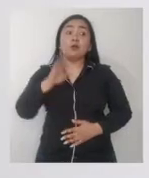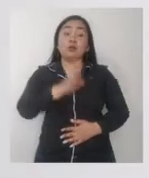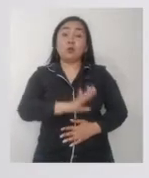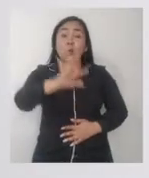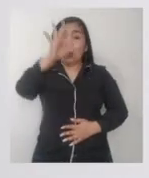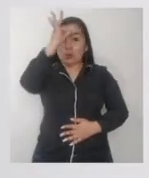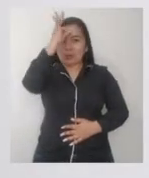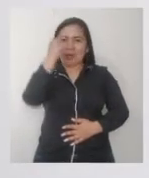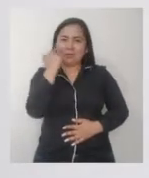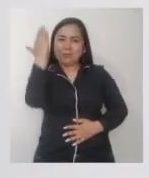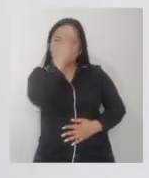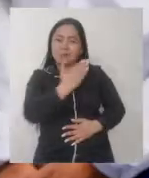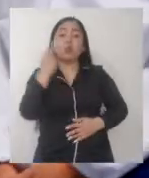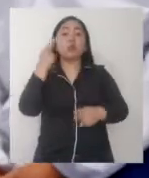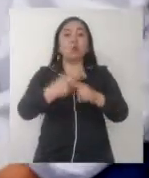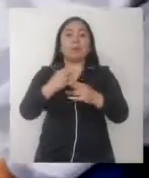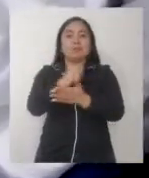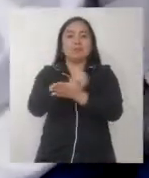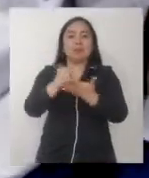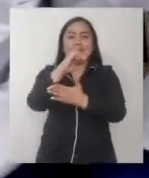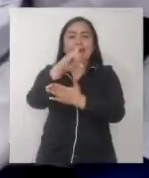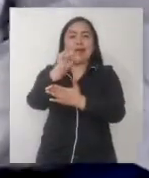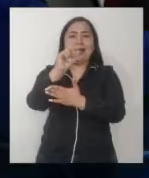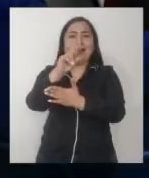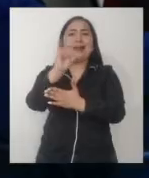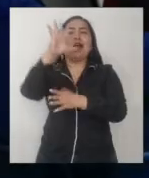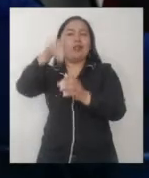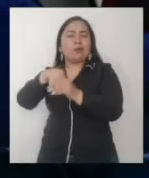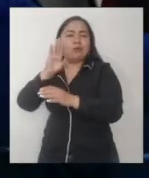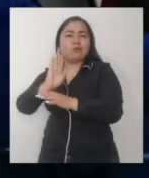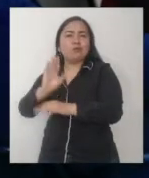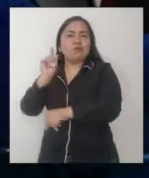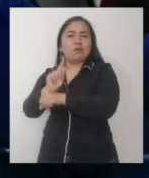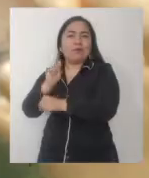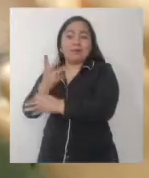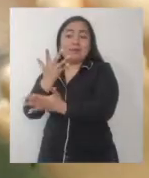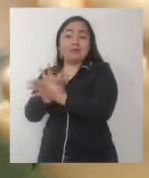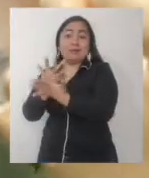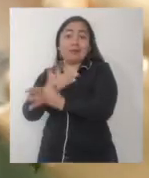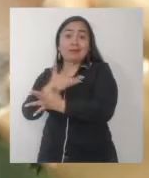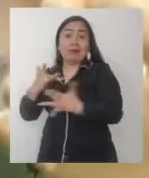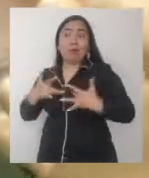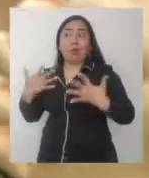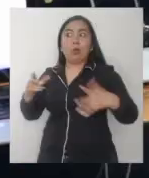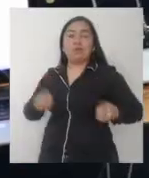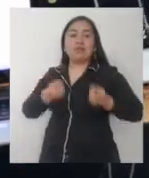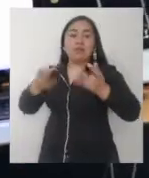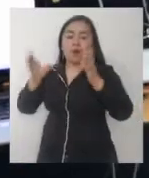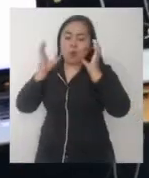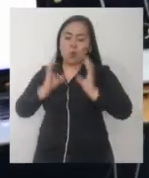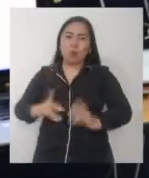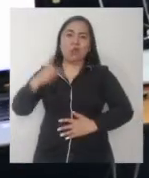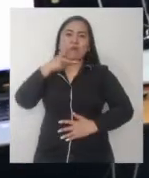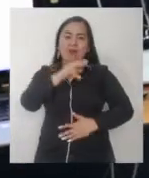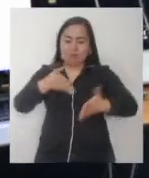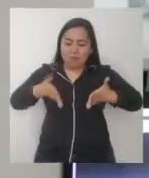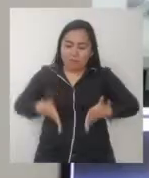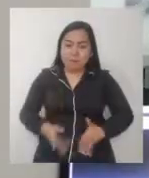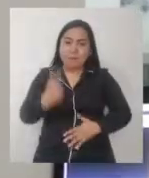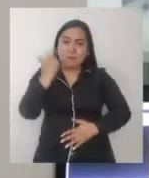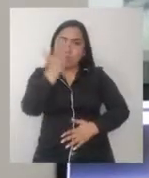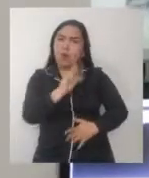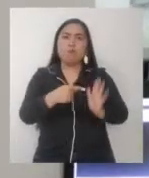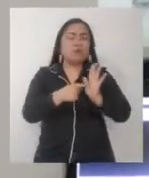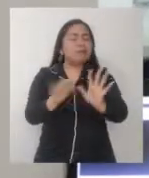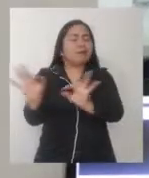El Hospital Simulado Santa Clara, adscrito a la Facultad de Ciencias de la Salud, fue dotado con un simulador de parto avanzado que representa de manera real un parto y las